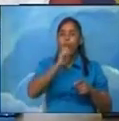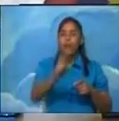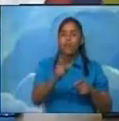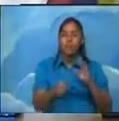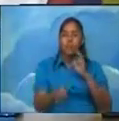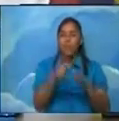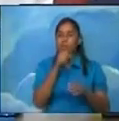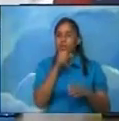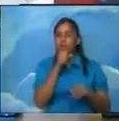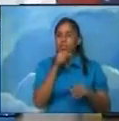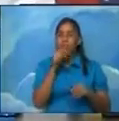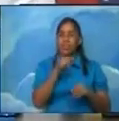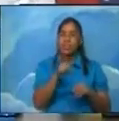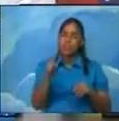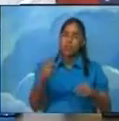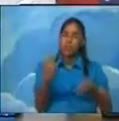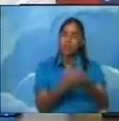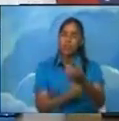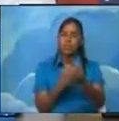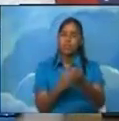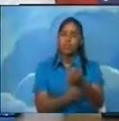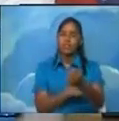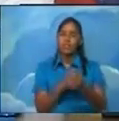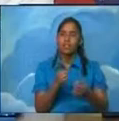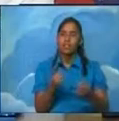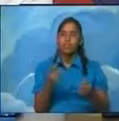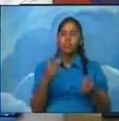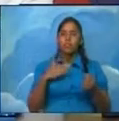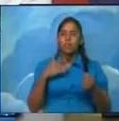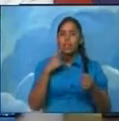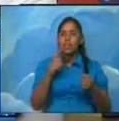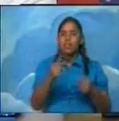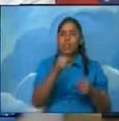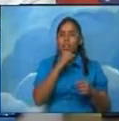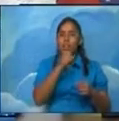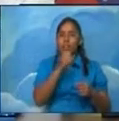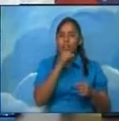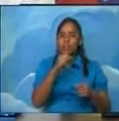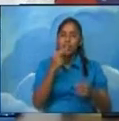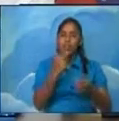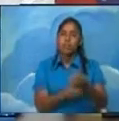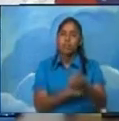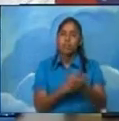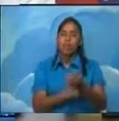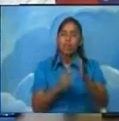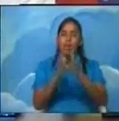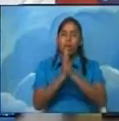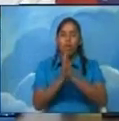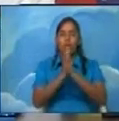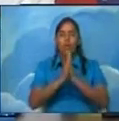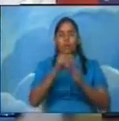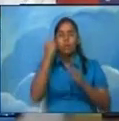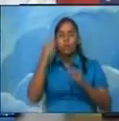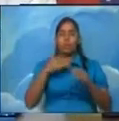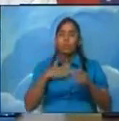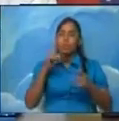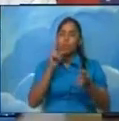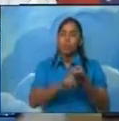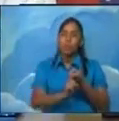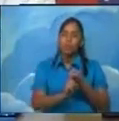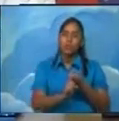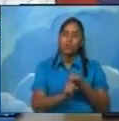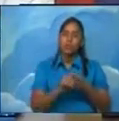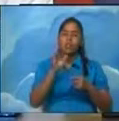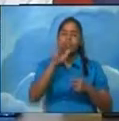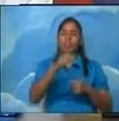Y allí, mis amados hermanos, me dice la viejecita: hermano, ore por mi marido. ¿Y qué voy a orar por tu marido?